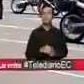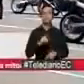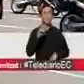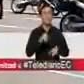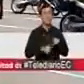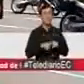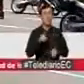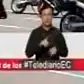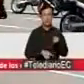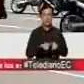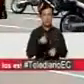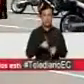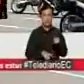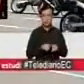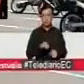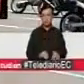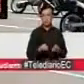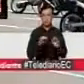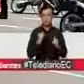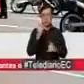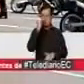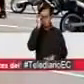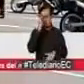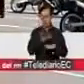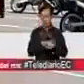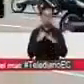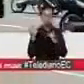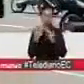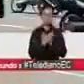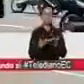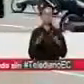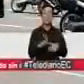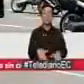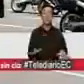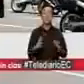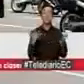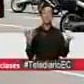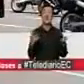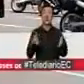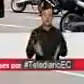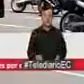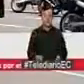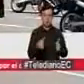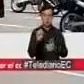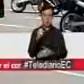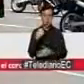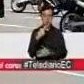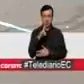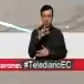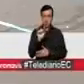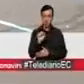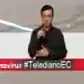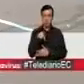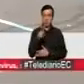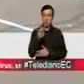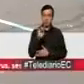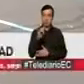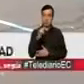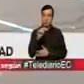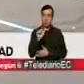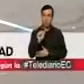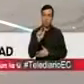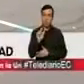Amigos, amigas, tengan ustedes una excelente tarde. Nos encontramos ubicados precisamente en las avenidas Los Chiris y Portugal. Este es